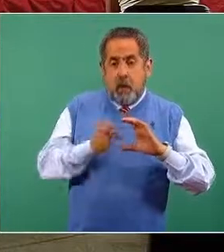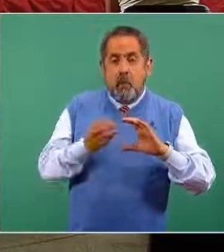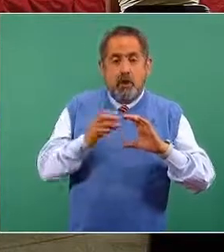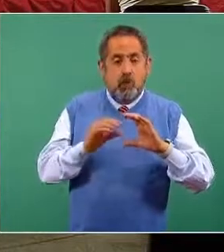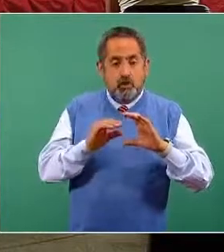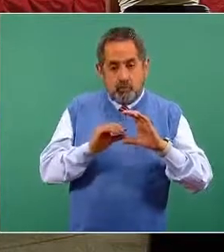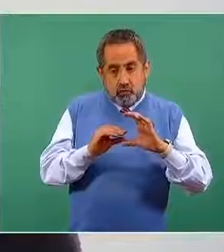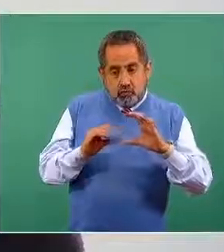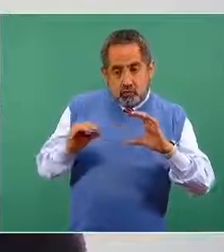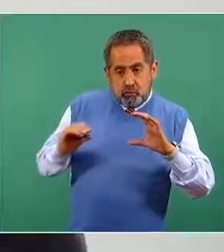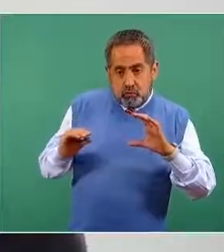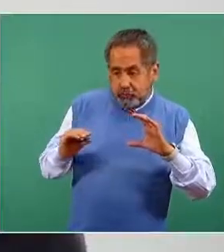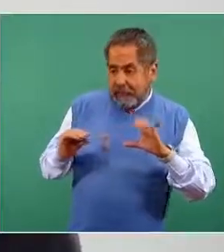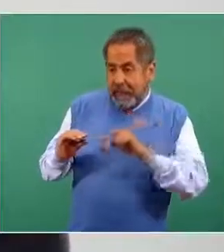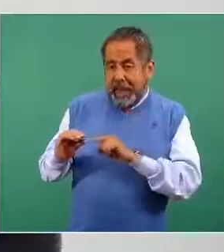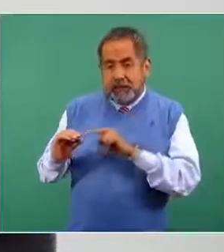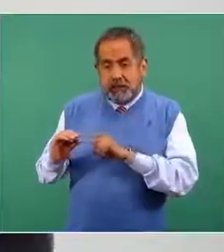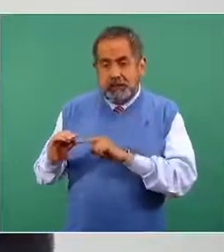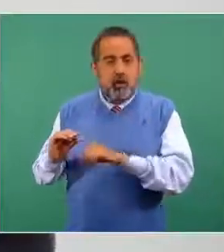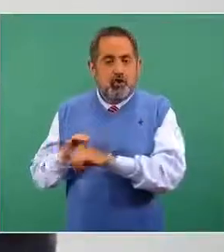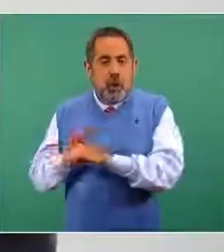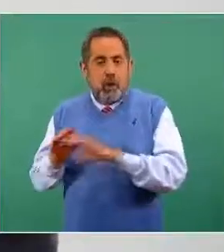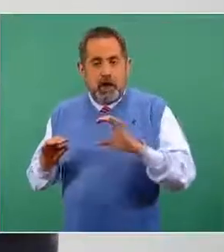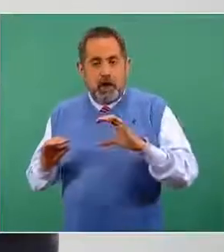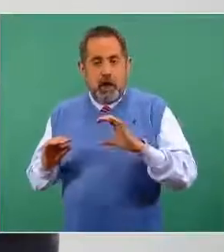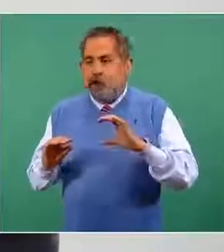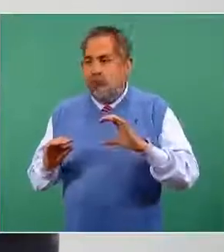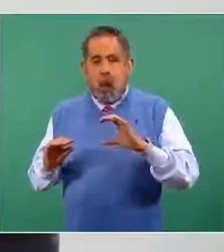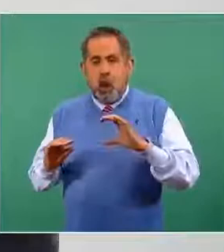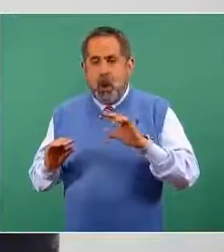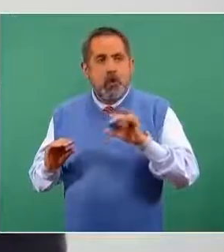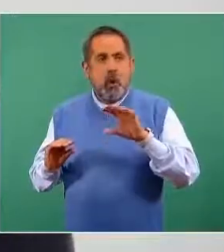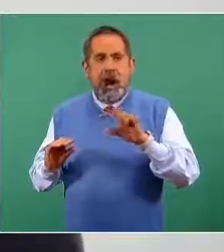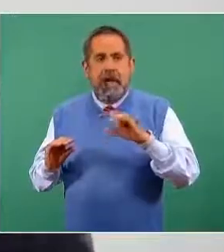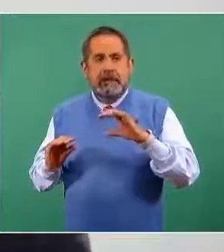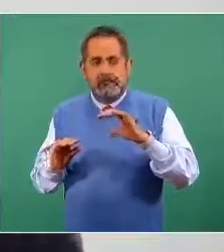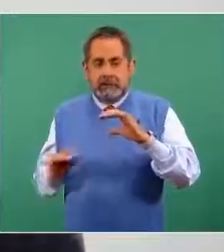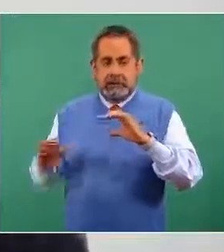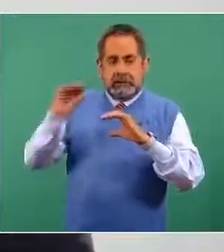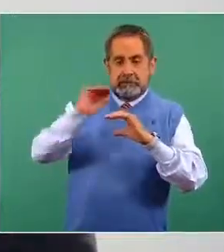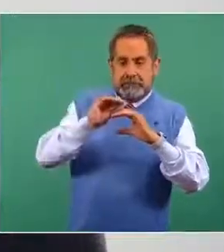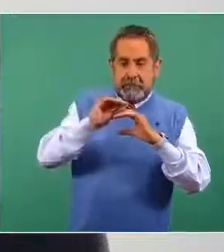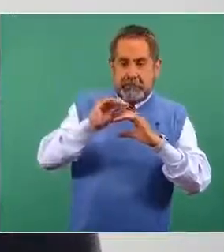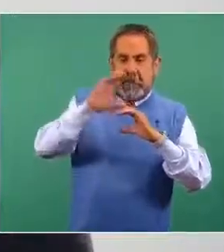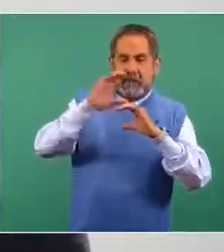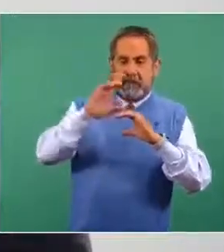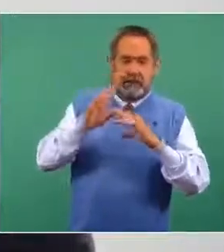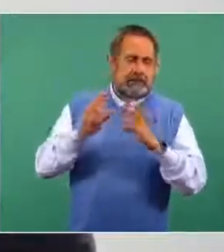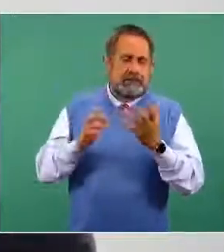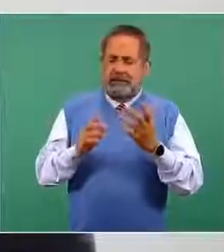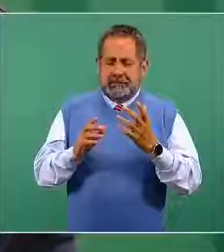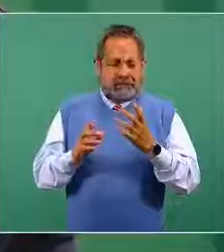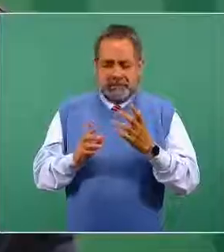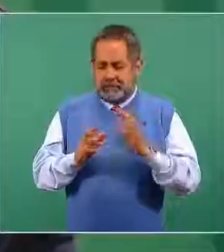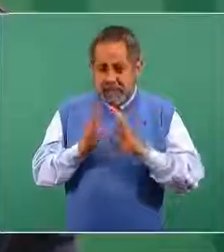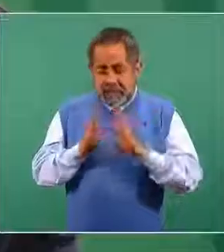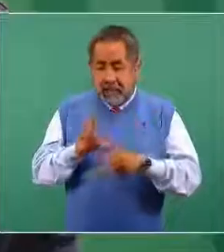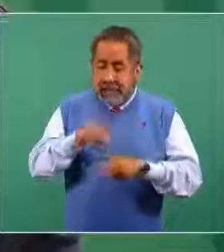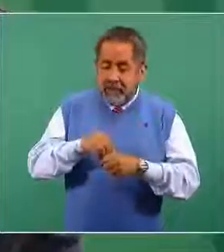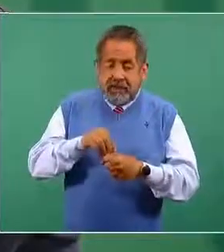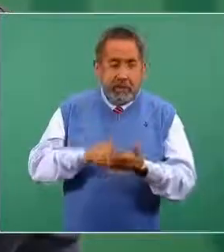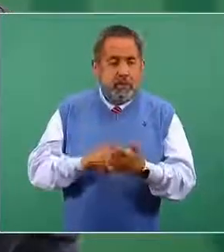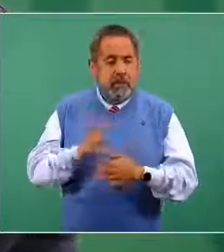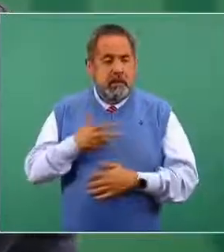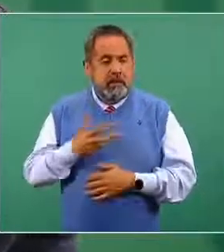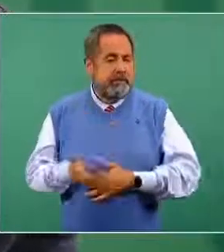COVID forman parte del total del exceso de mortalidad. No tenemos por qué volverlas nuevamente a sumar.